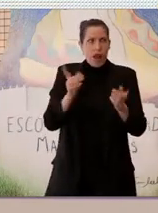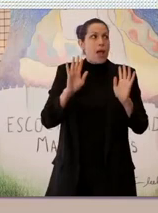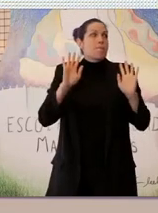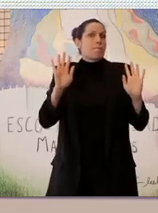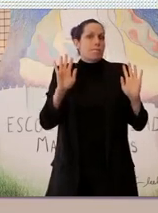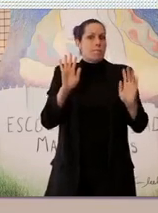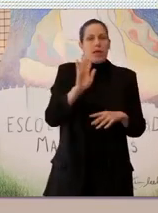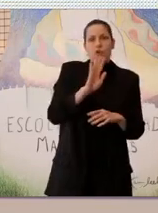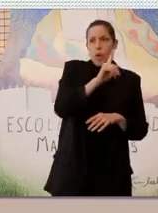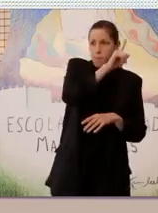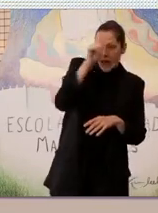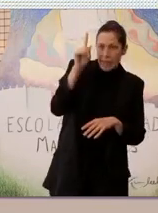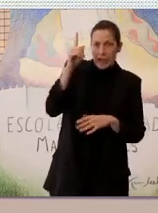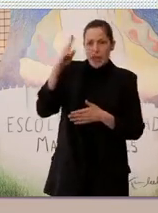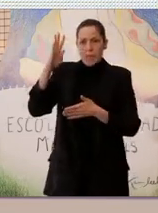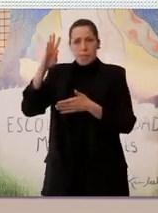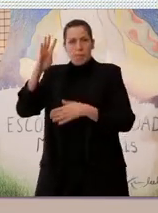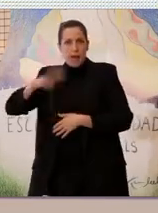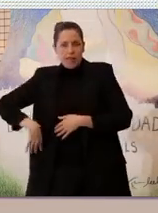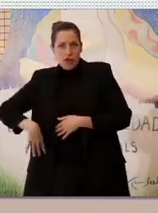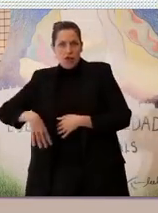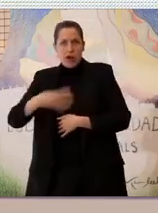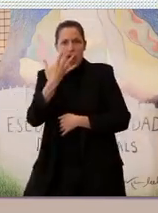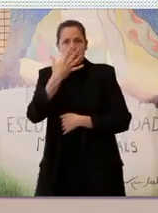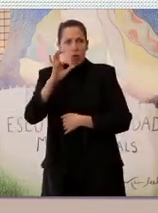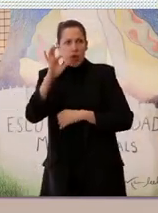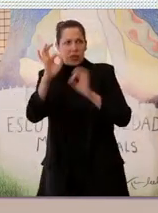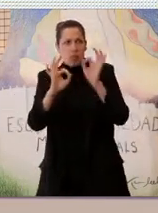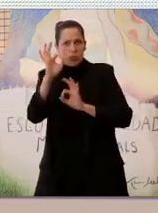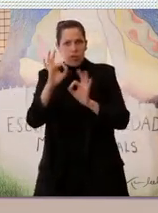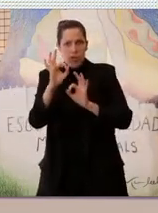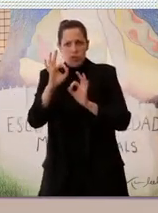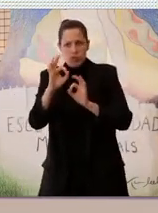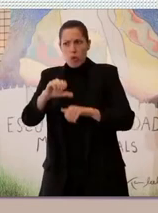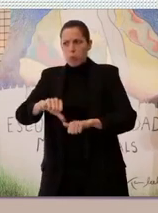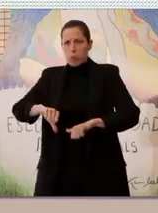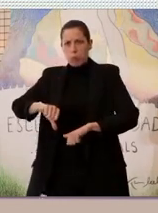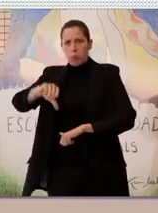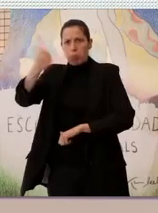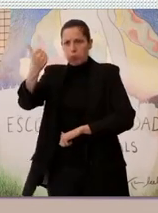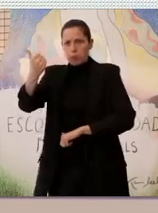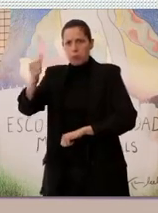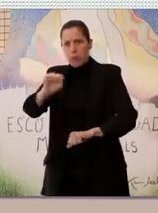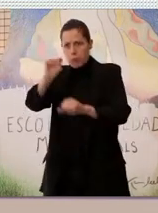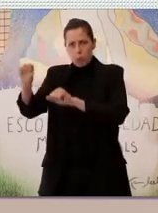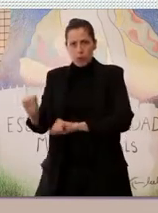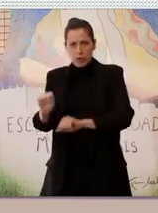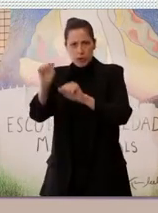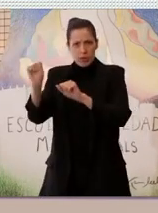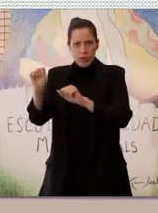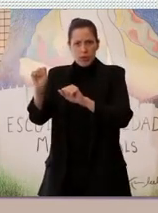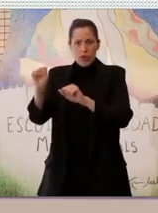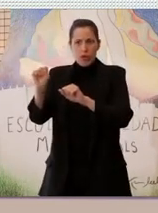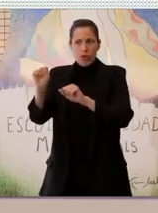se llega a un 50%, incluso menos, de órdenes de protección concedidas, y en Salamanca se da un 90%, en Albacete